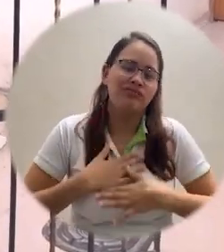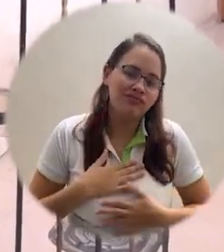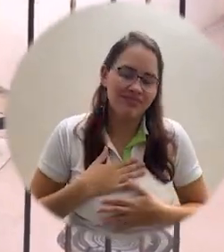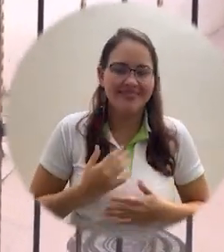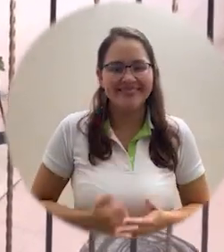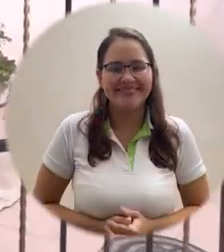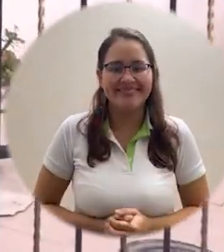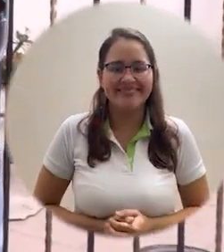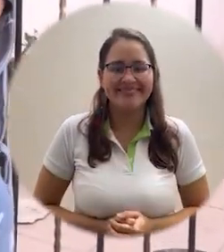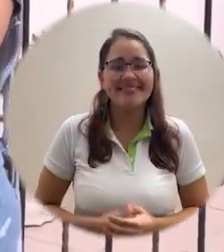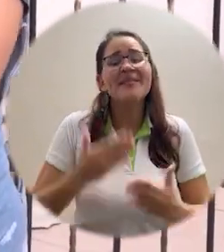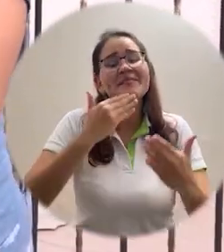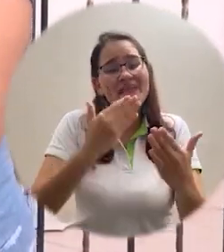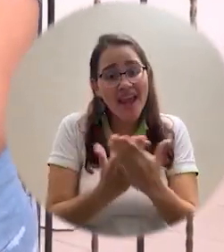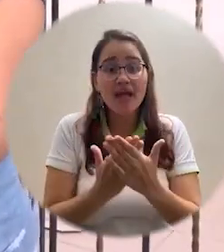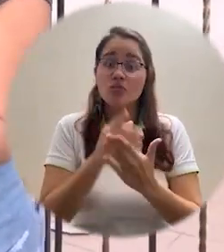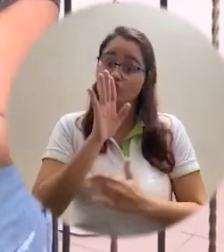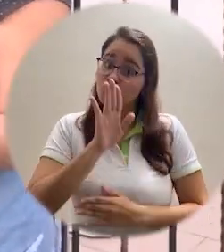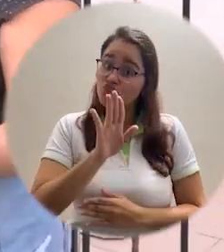por no tener estos equipos.